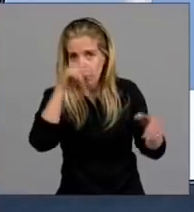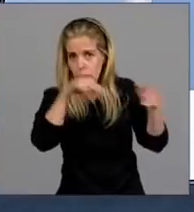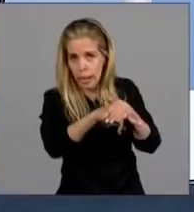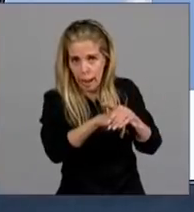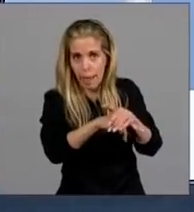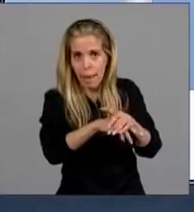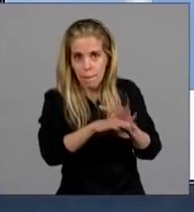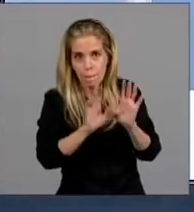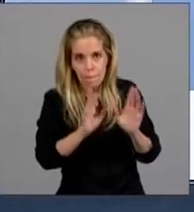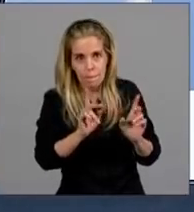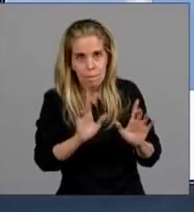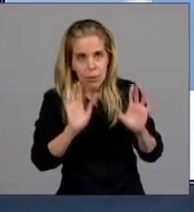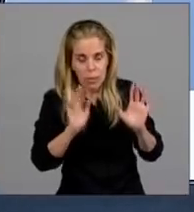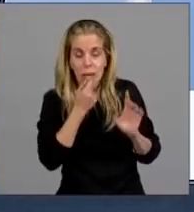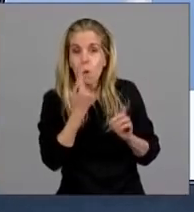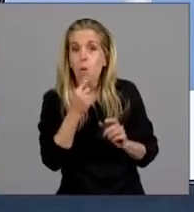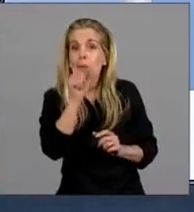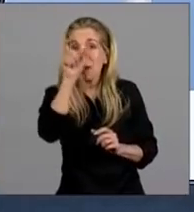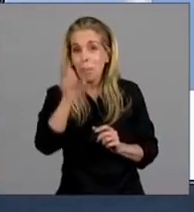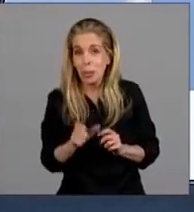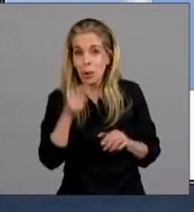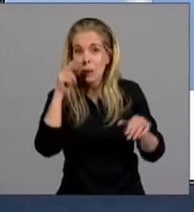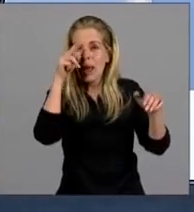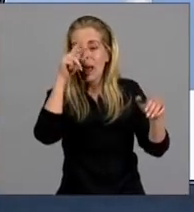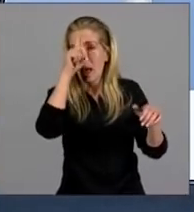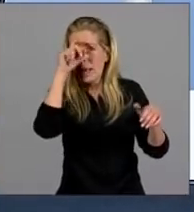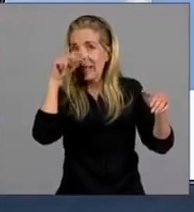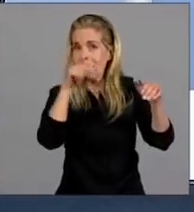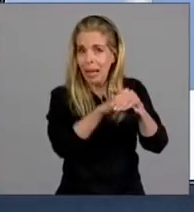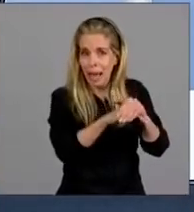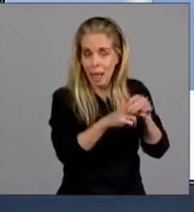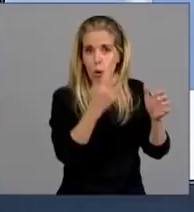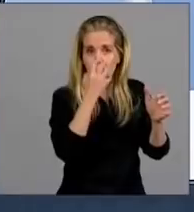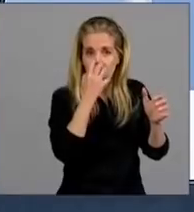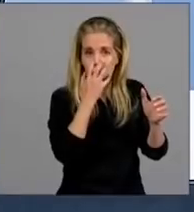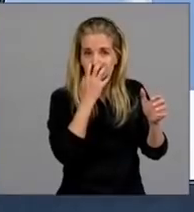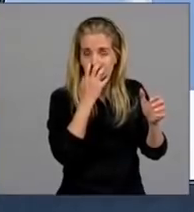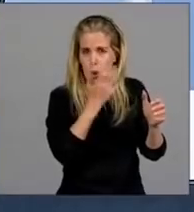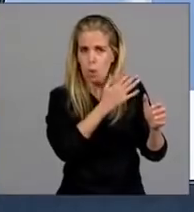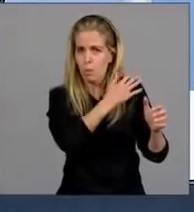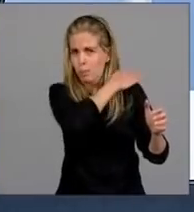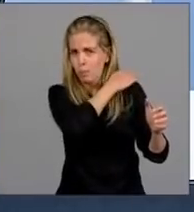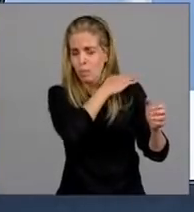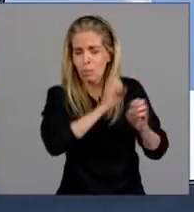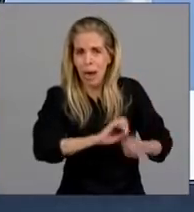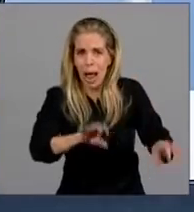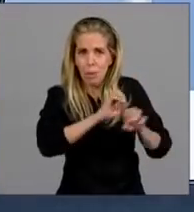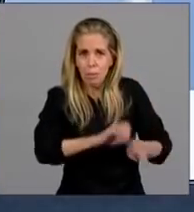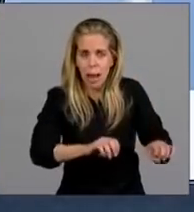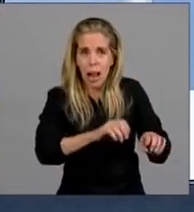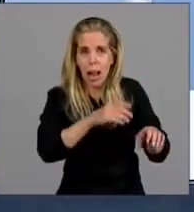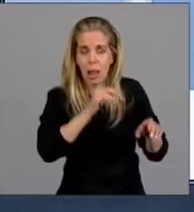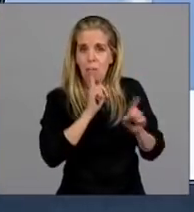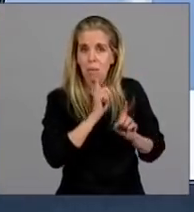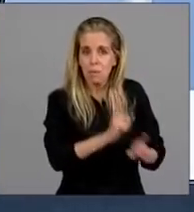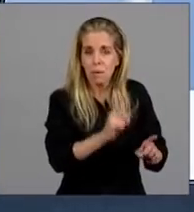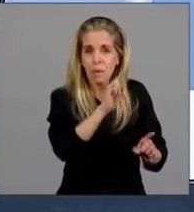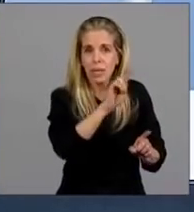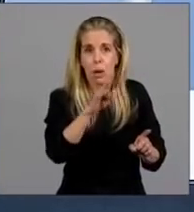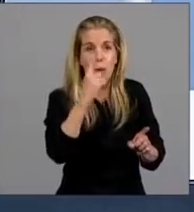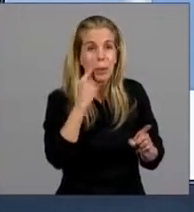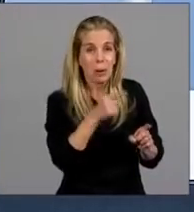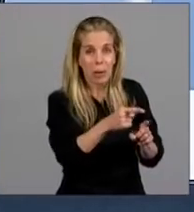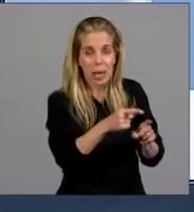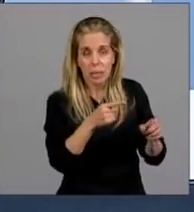Y cuando se interna alguien con respirador, después está 24 días promedio con respirador. Entonces, esto es lo que en otros países